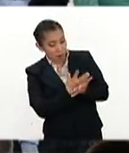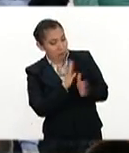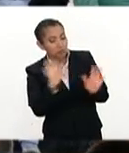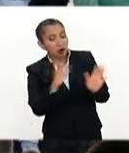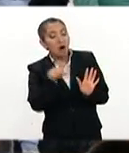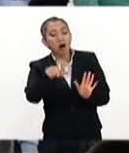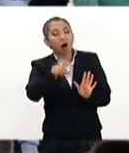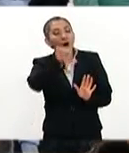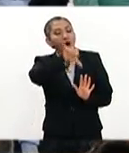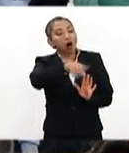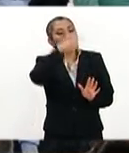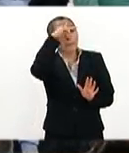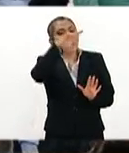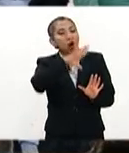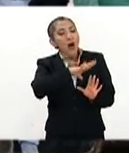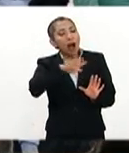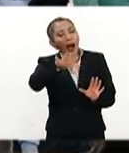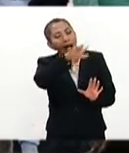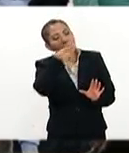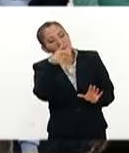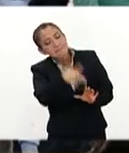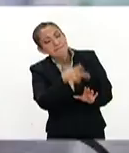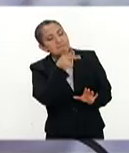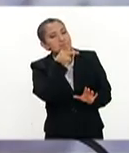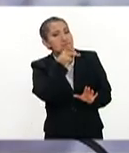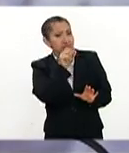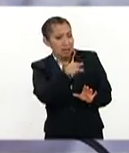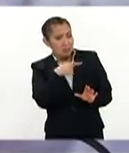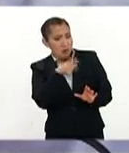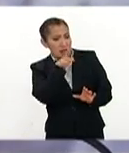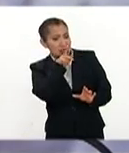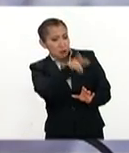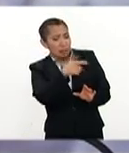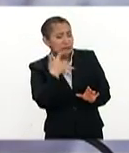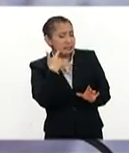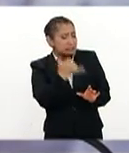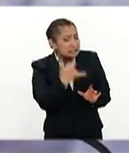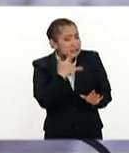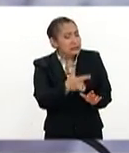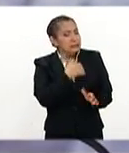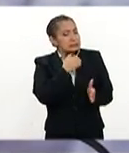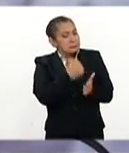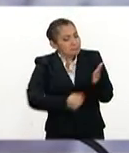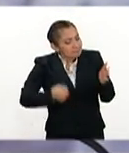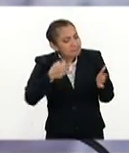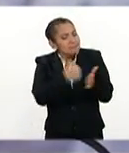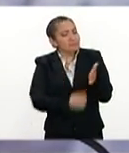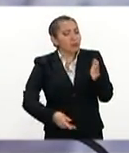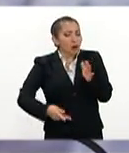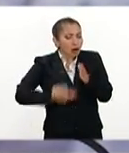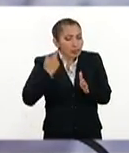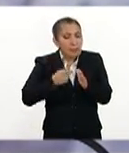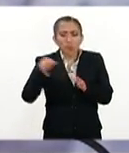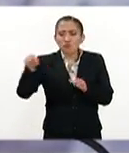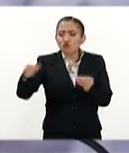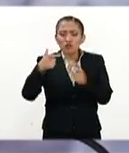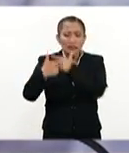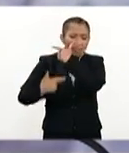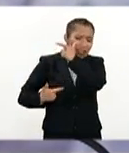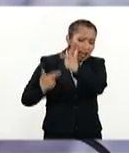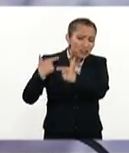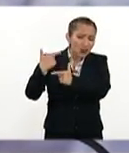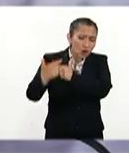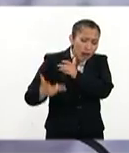que hoy tenemos como país es producto precisamente del esfuerzo y la constancia y dedicación de muchas